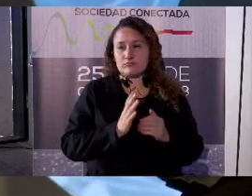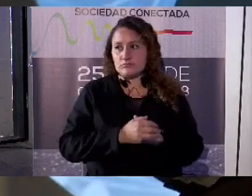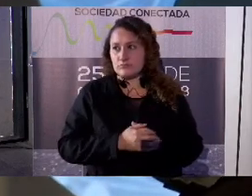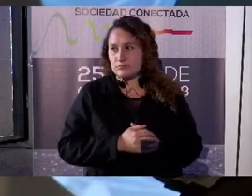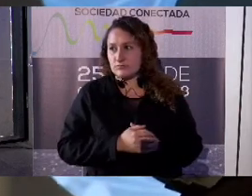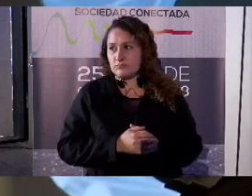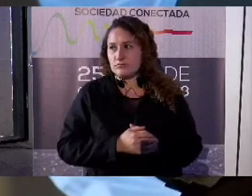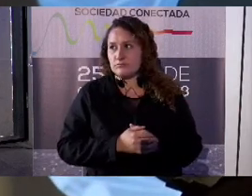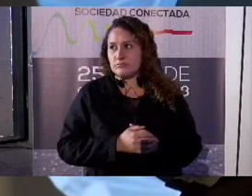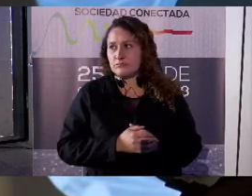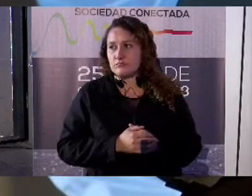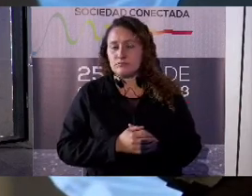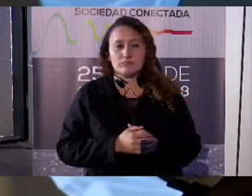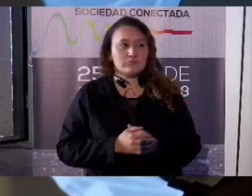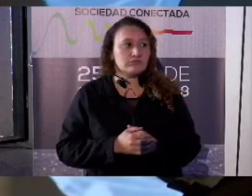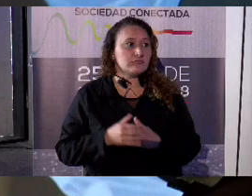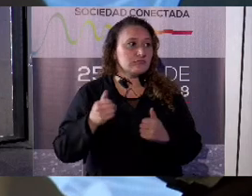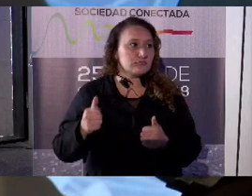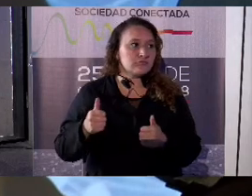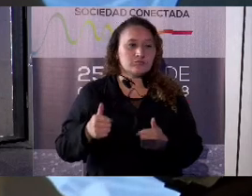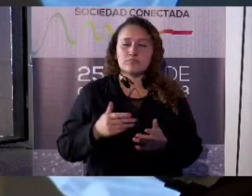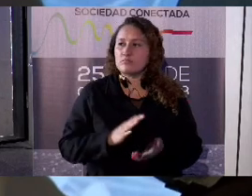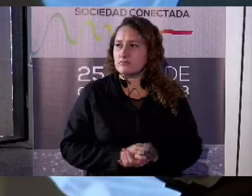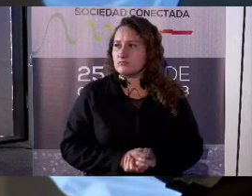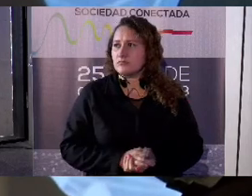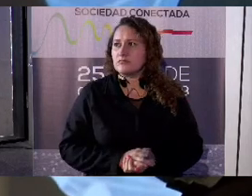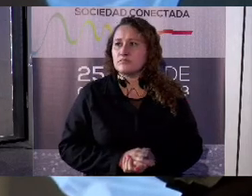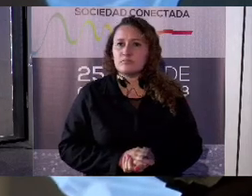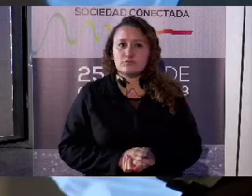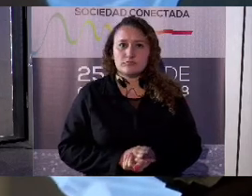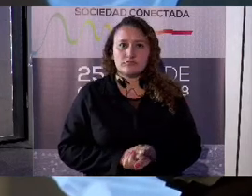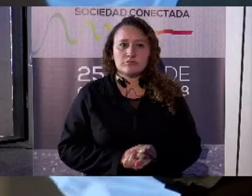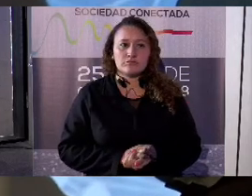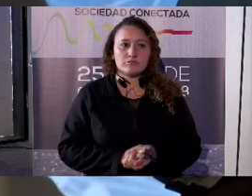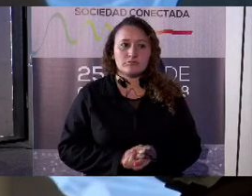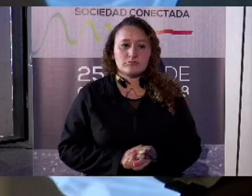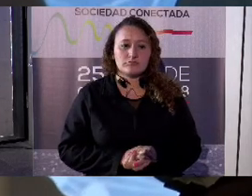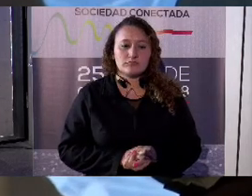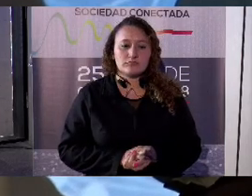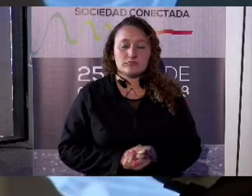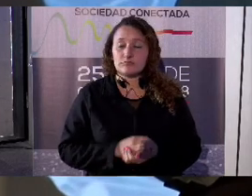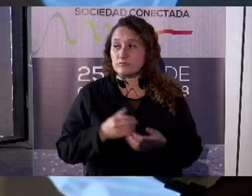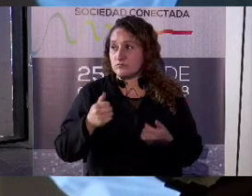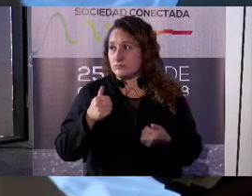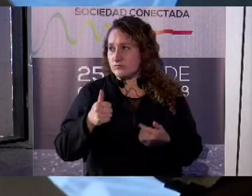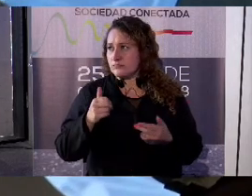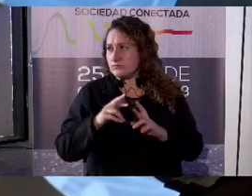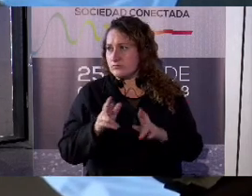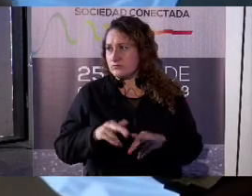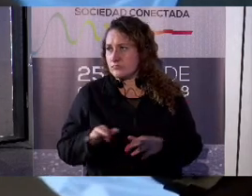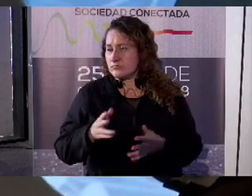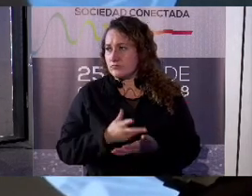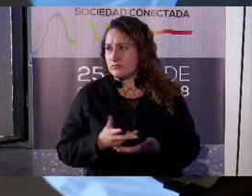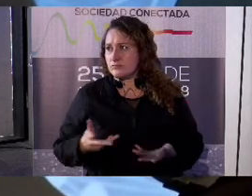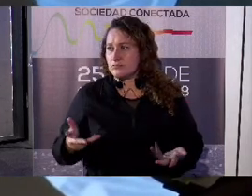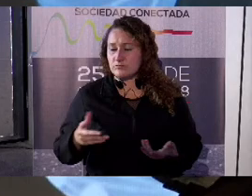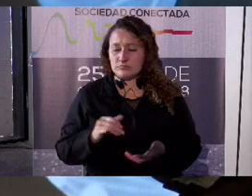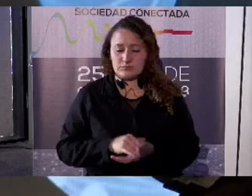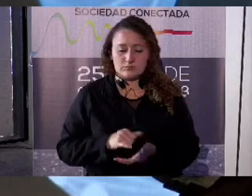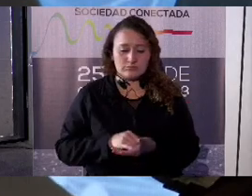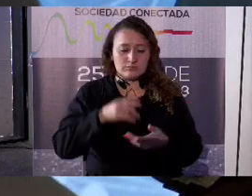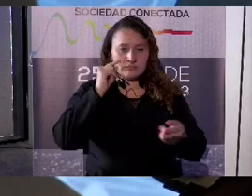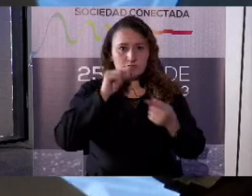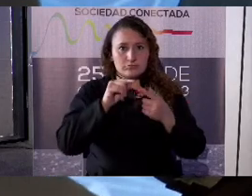humanos muy bueno Juan este muy bueno además que conectes el uso de internet de las cosas a este los objetivos de